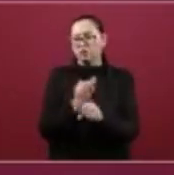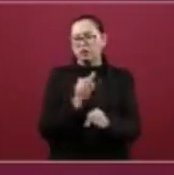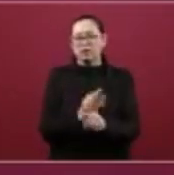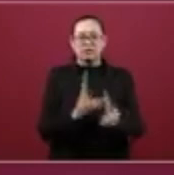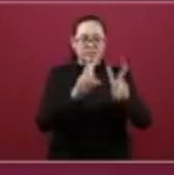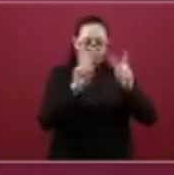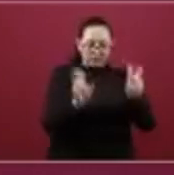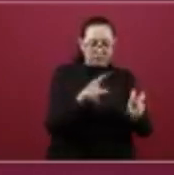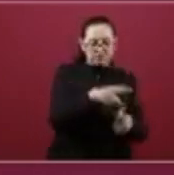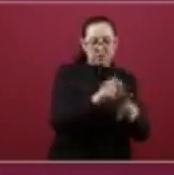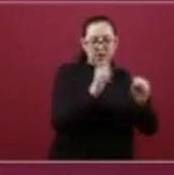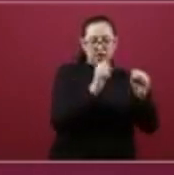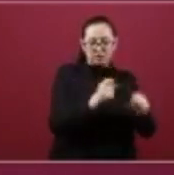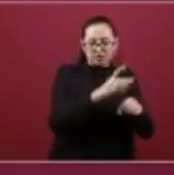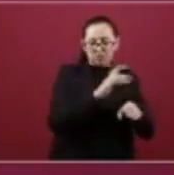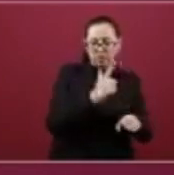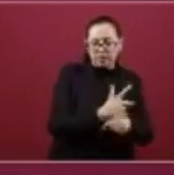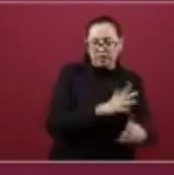aduanas,